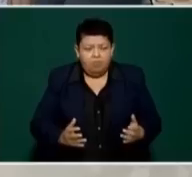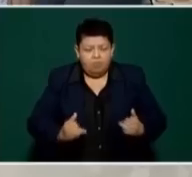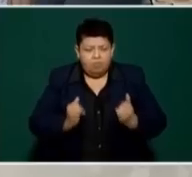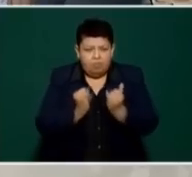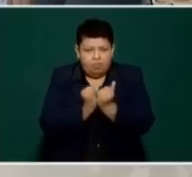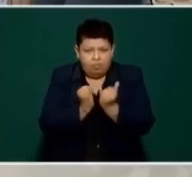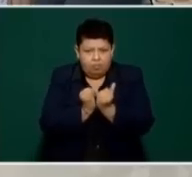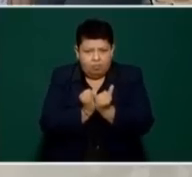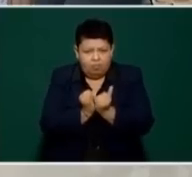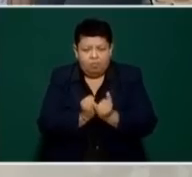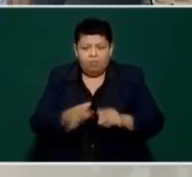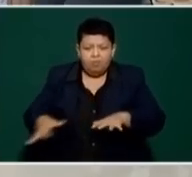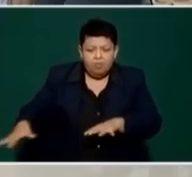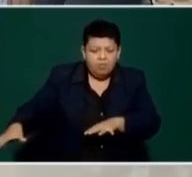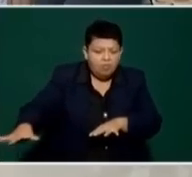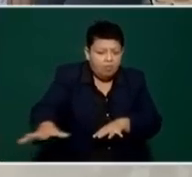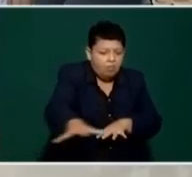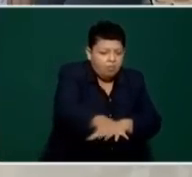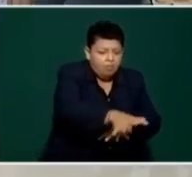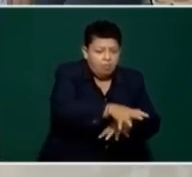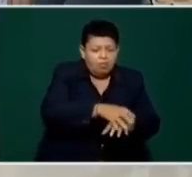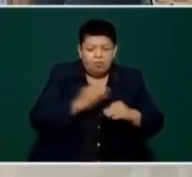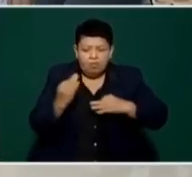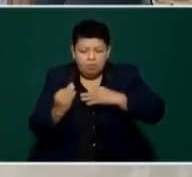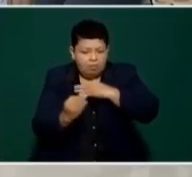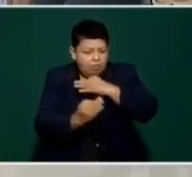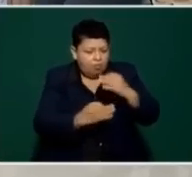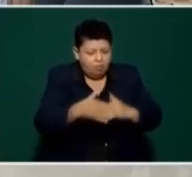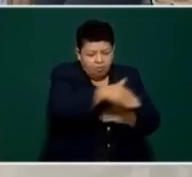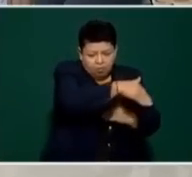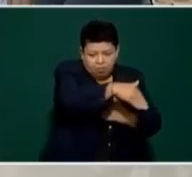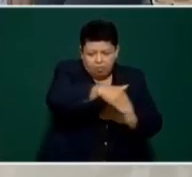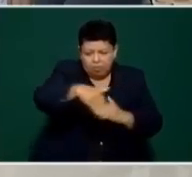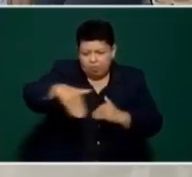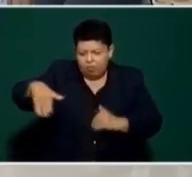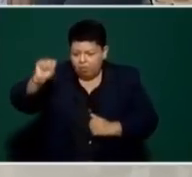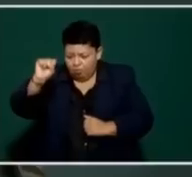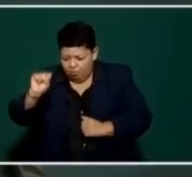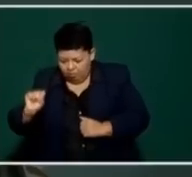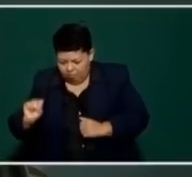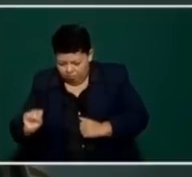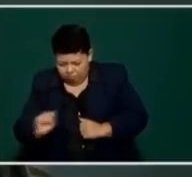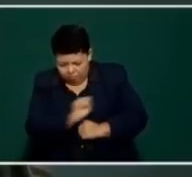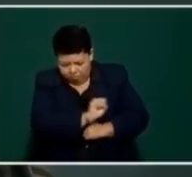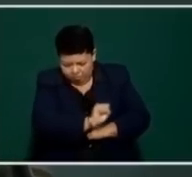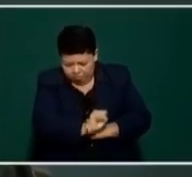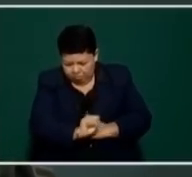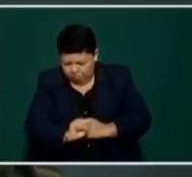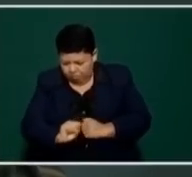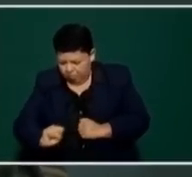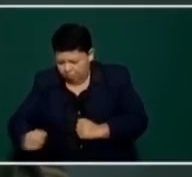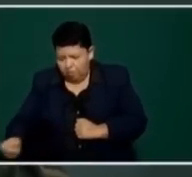Igual, se cubre toda la frontera, en la parte sur completita,